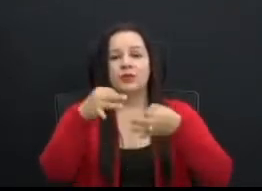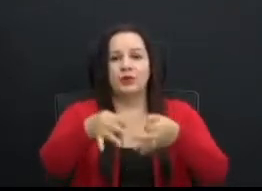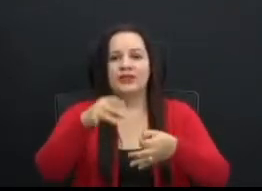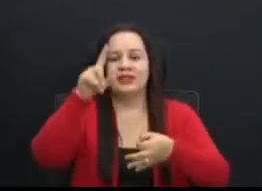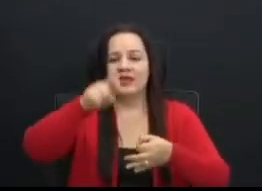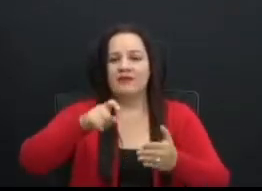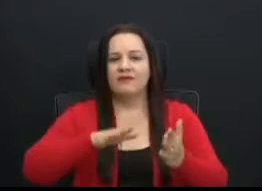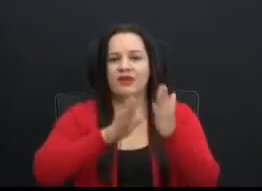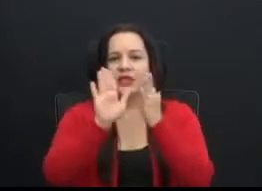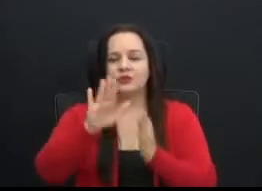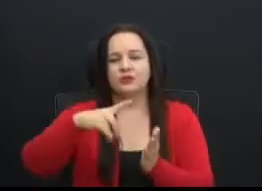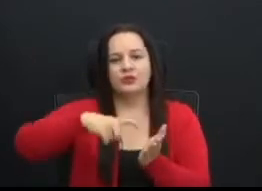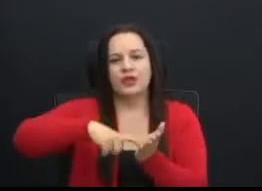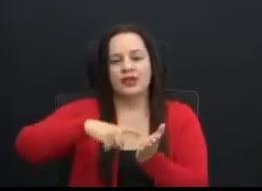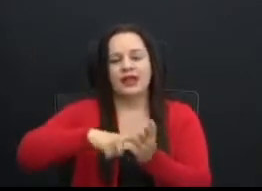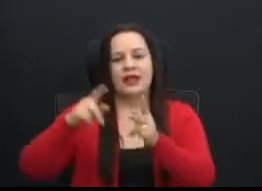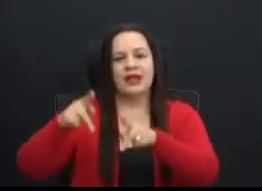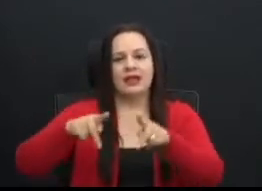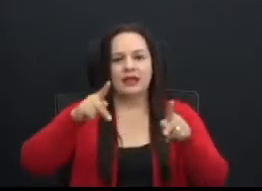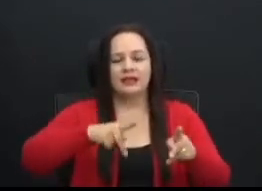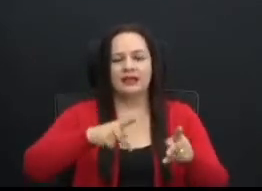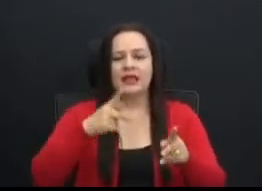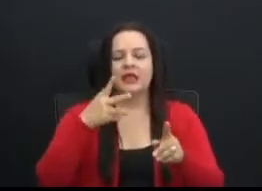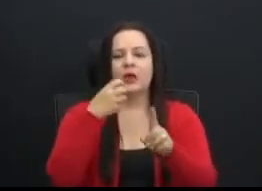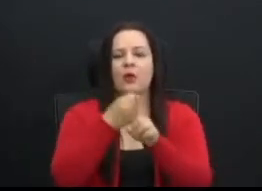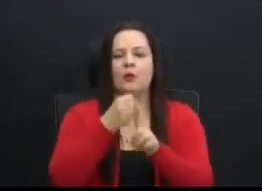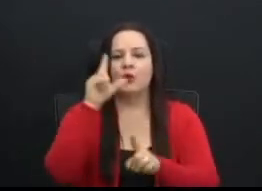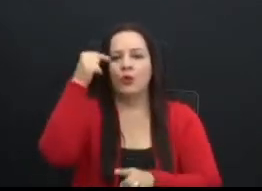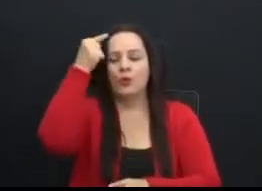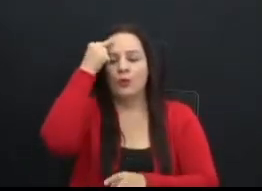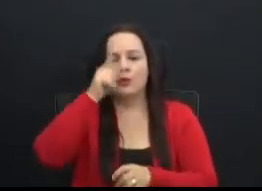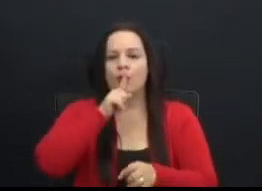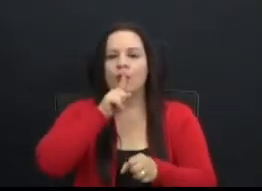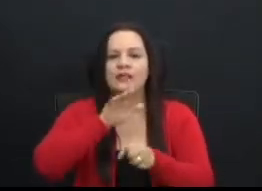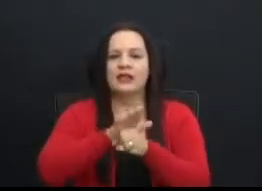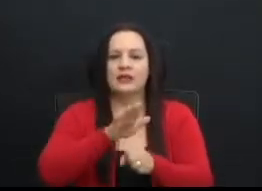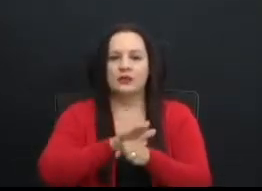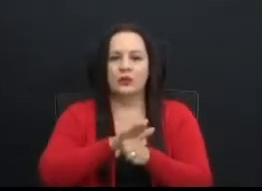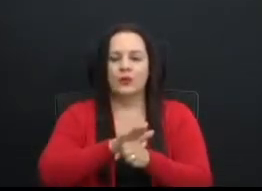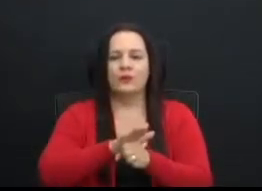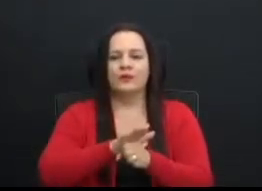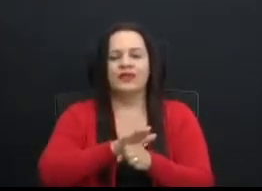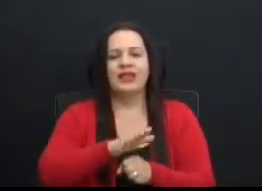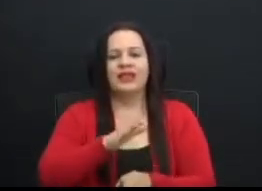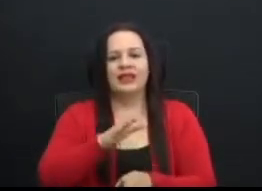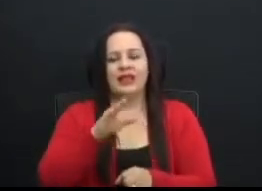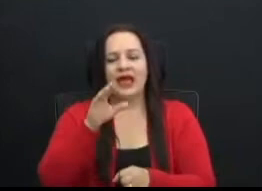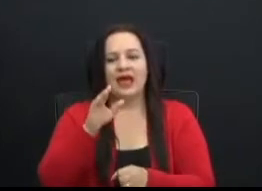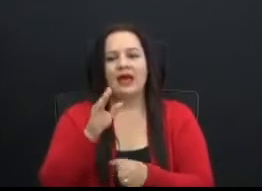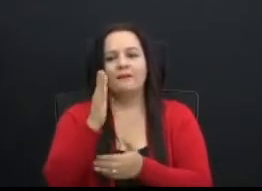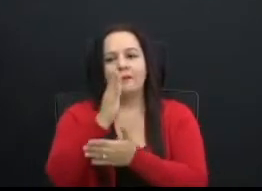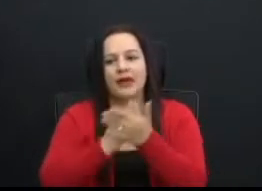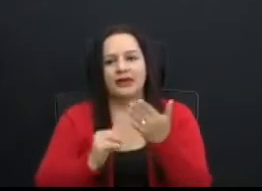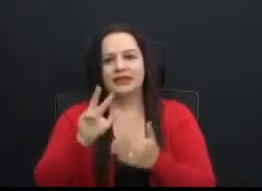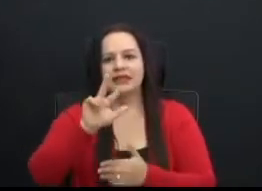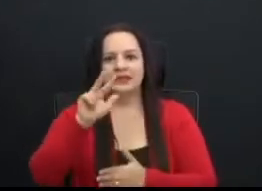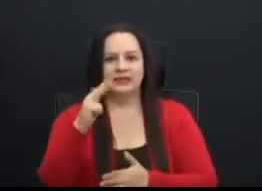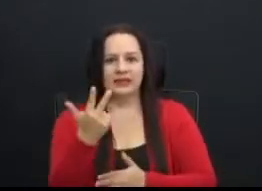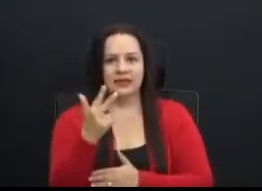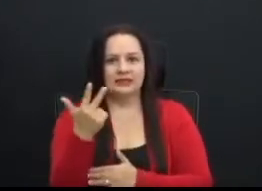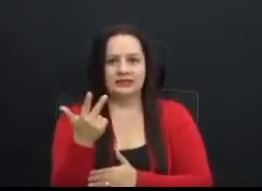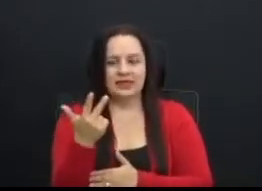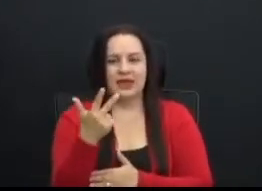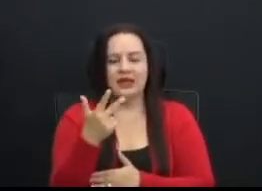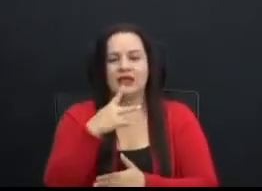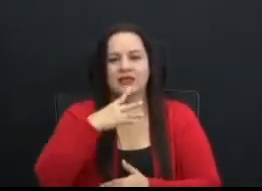la gente a la que golpeó el gobierno prometiéndoles la tan ansiada fase 3, que le fue reafirmada